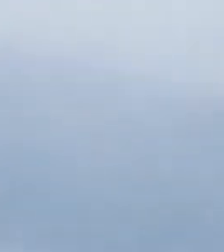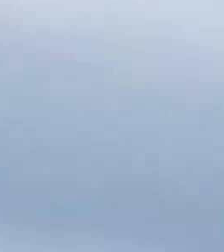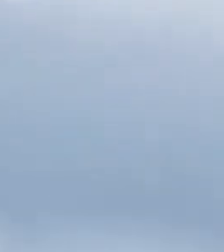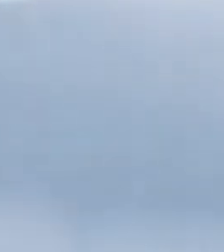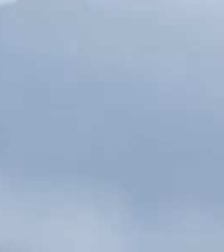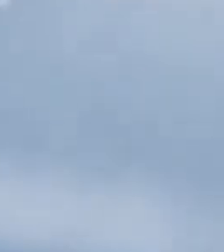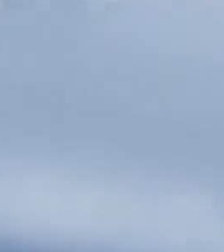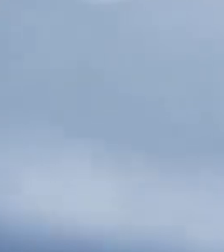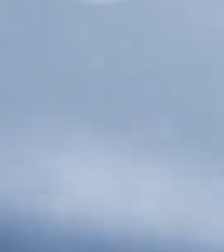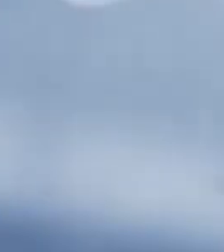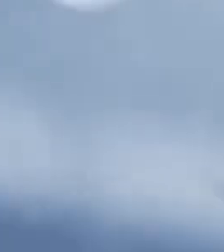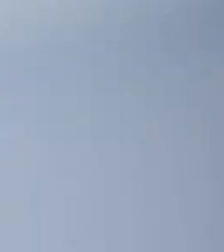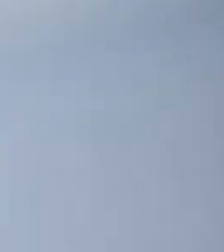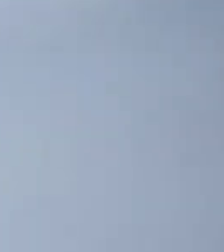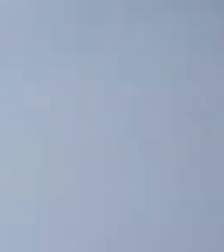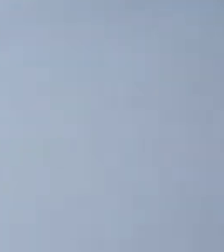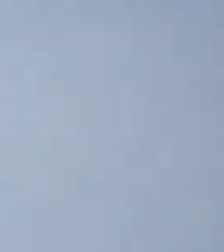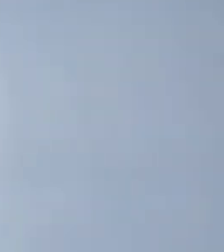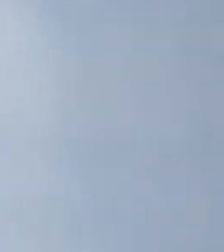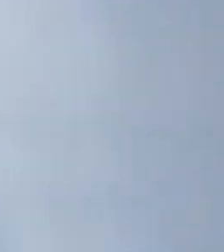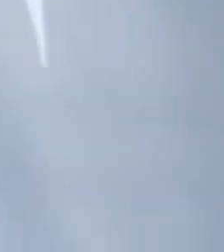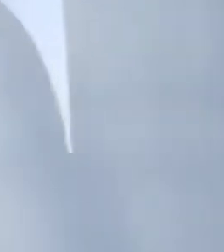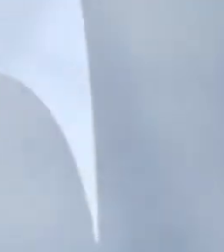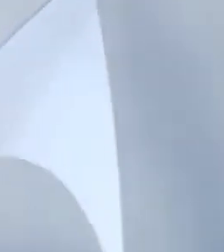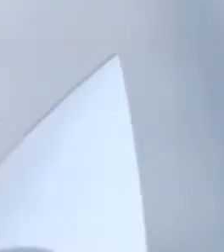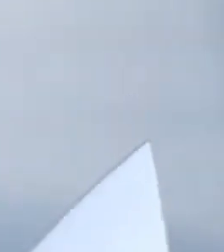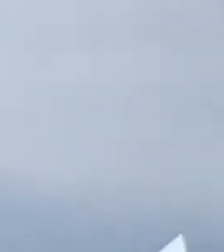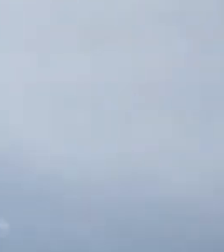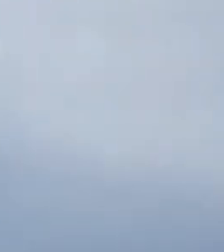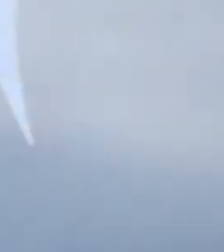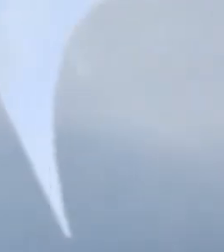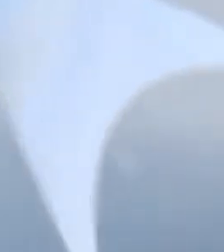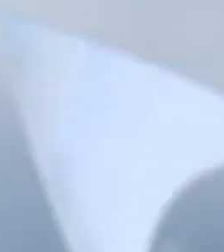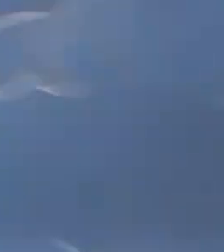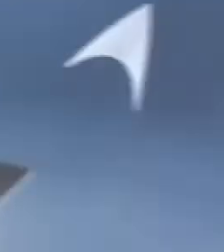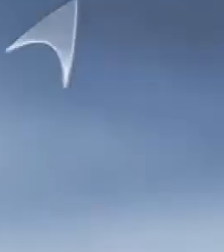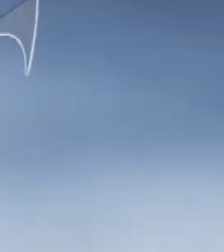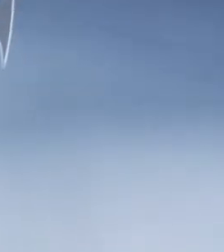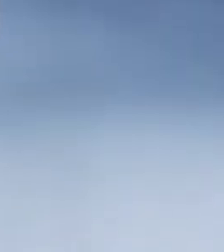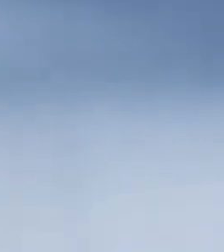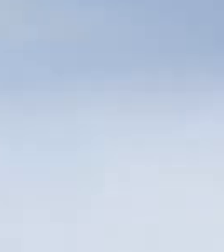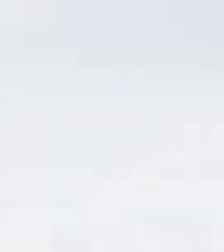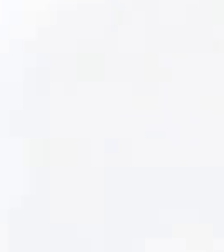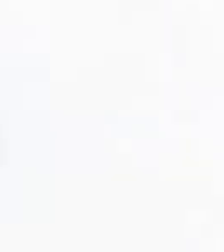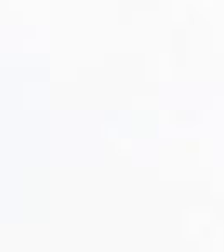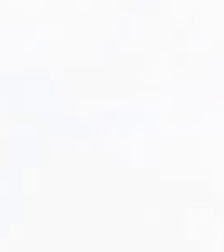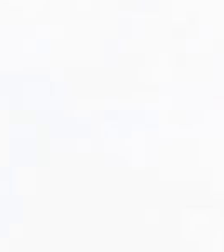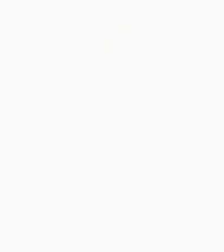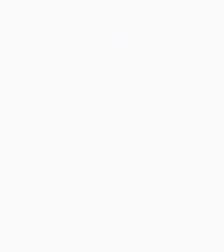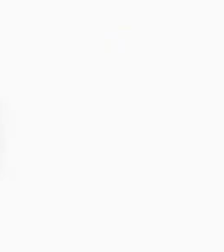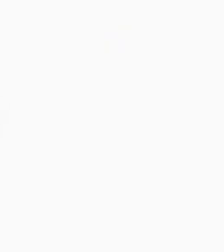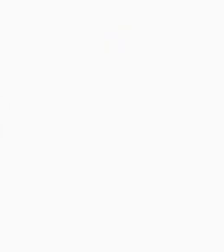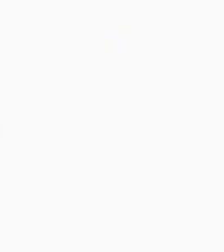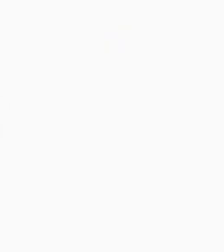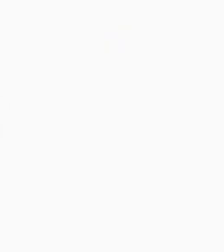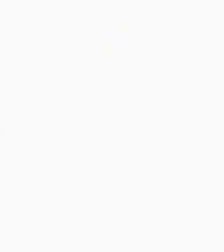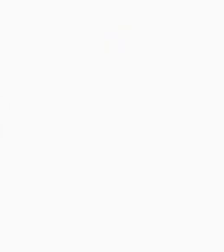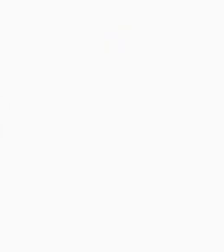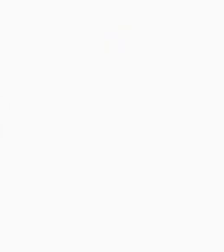En Enlace Televisión, las noticias son presentadas con el patrocinio de Impala Terminals Barranca